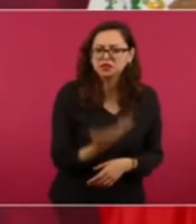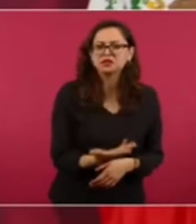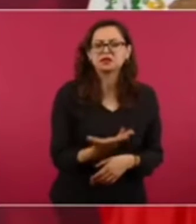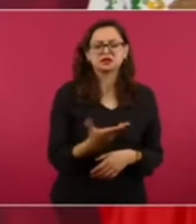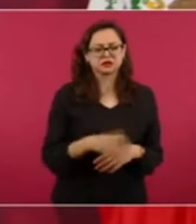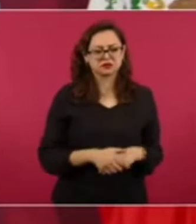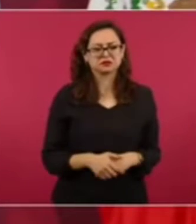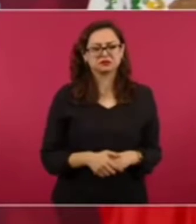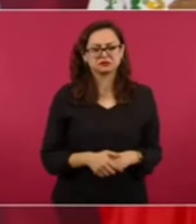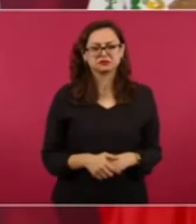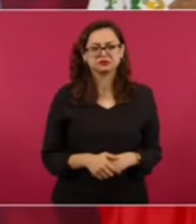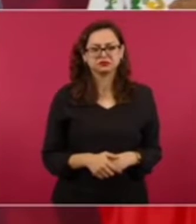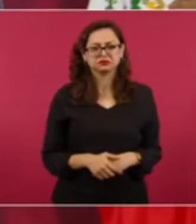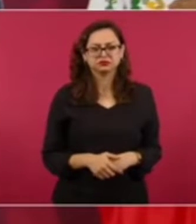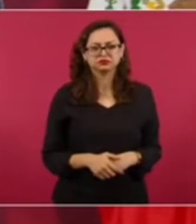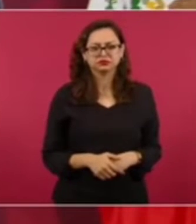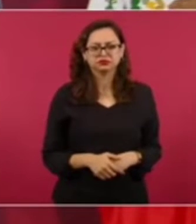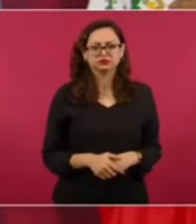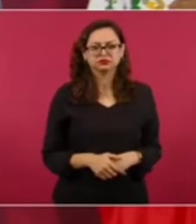seguirían